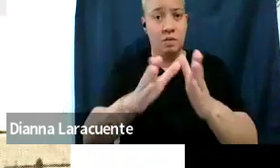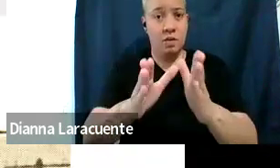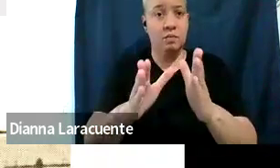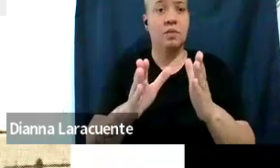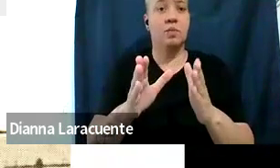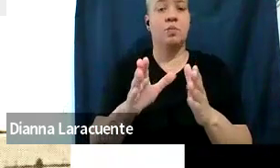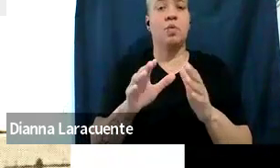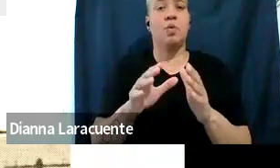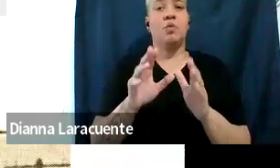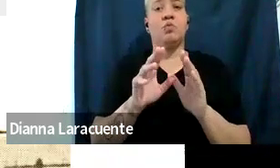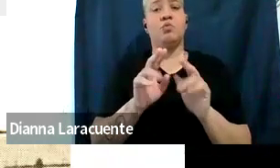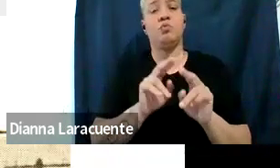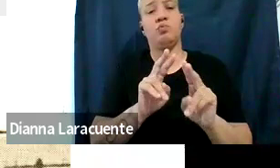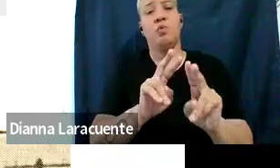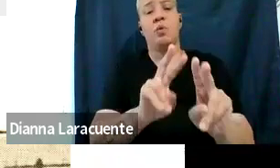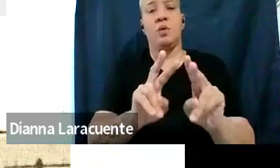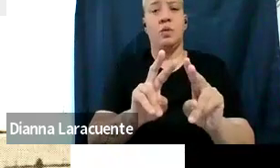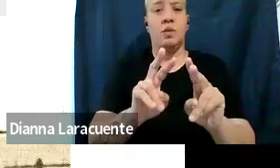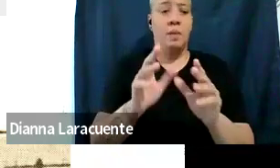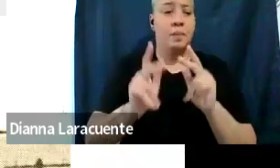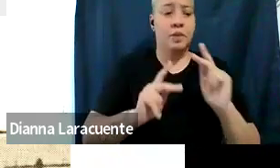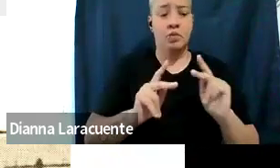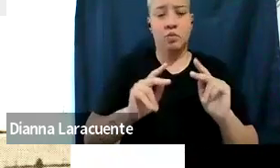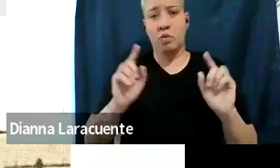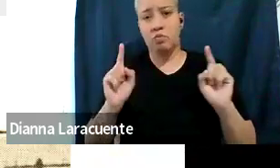cadáver, los campesinos y campesinas se acercaban,